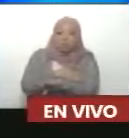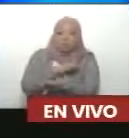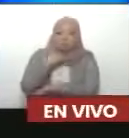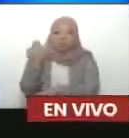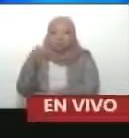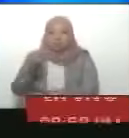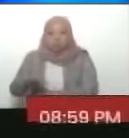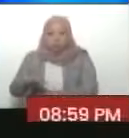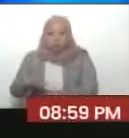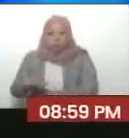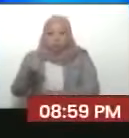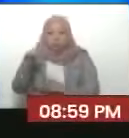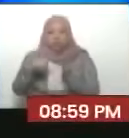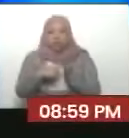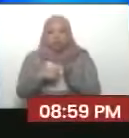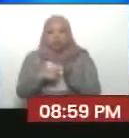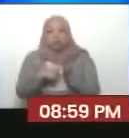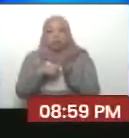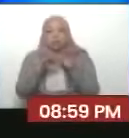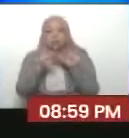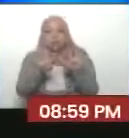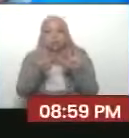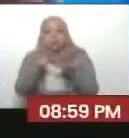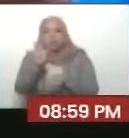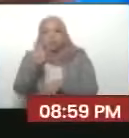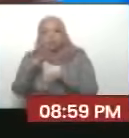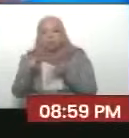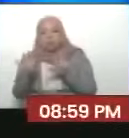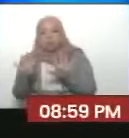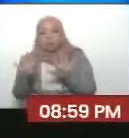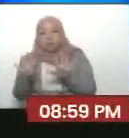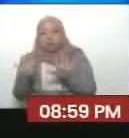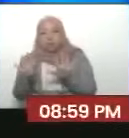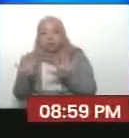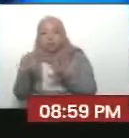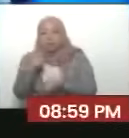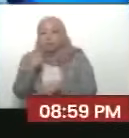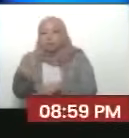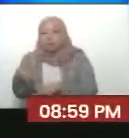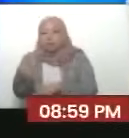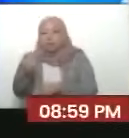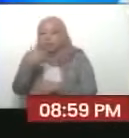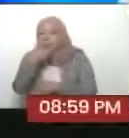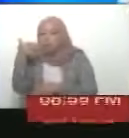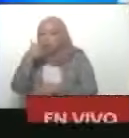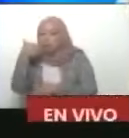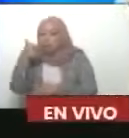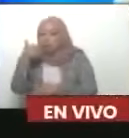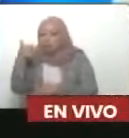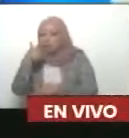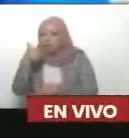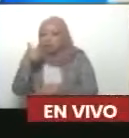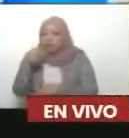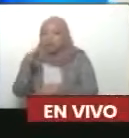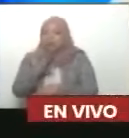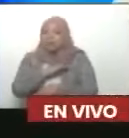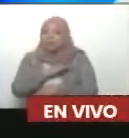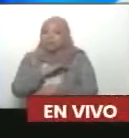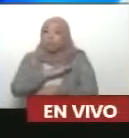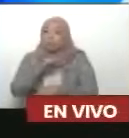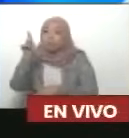en 1949, ¿verdad?, declaró en una carta que ese territorio